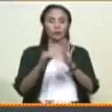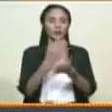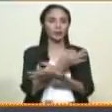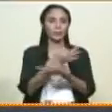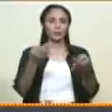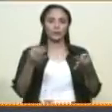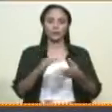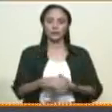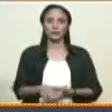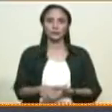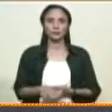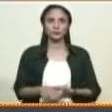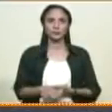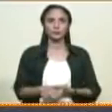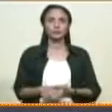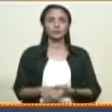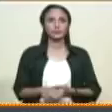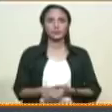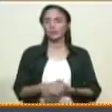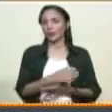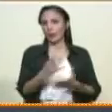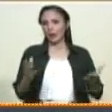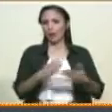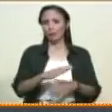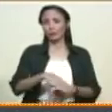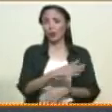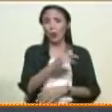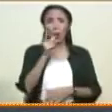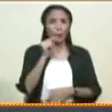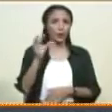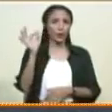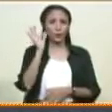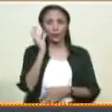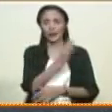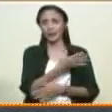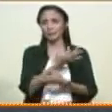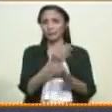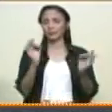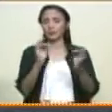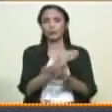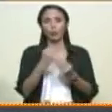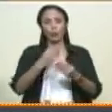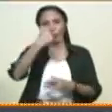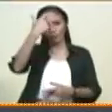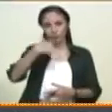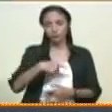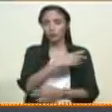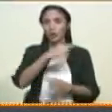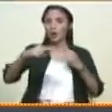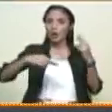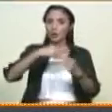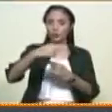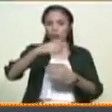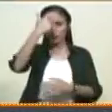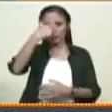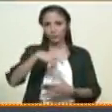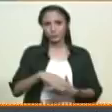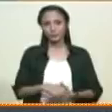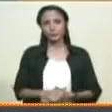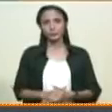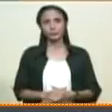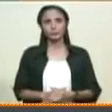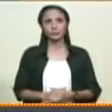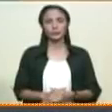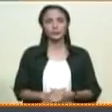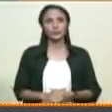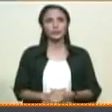Y está llena de hombres y mujeres de una altísima calidad humana y revolucionaria. Nos